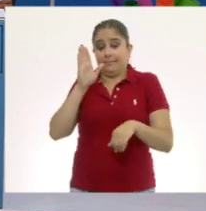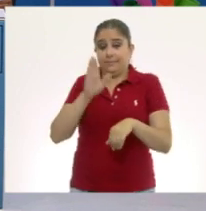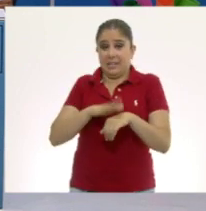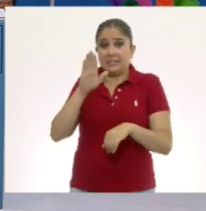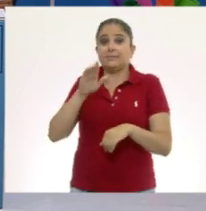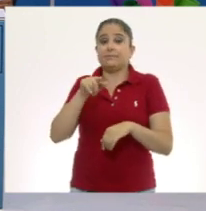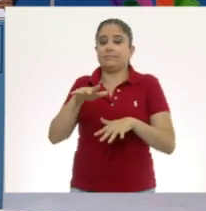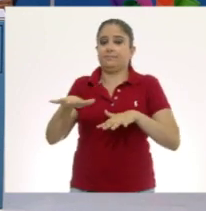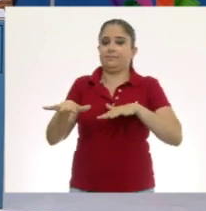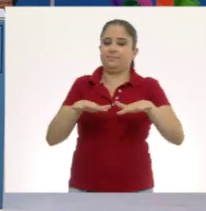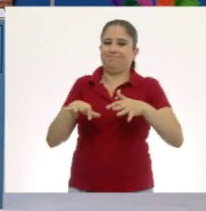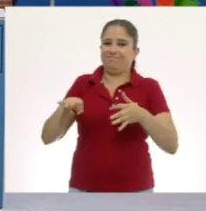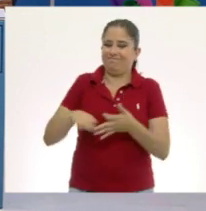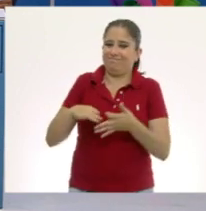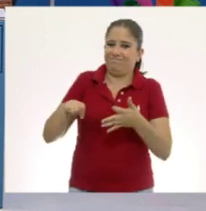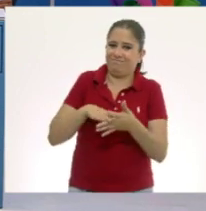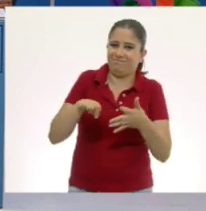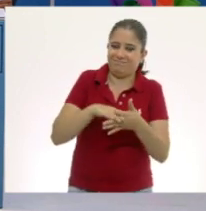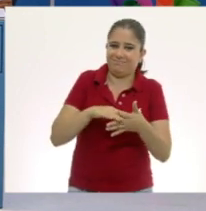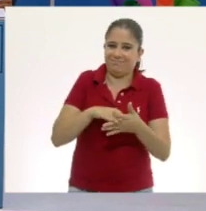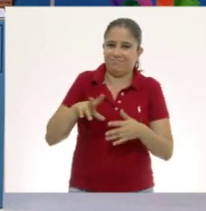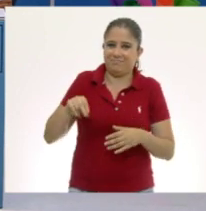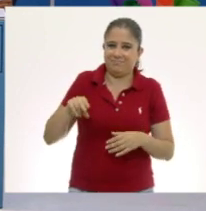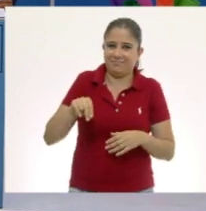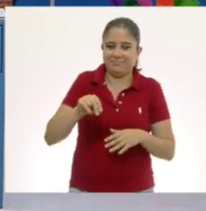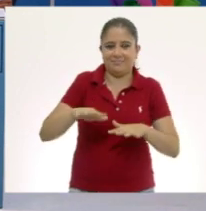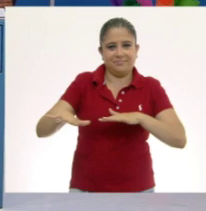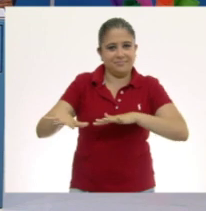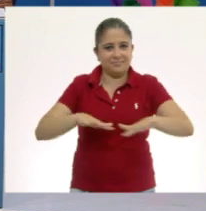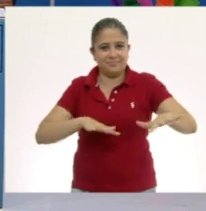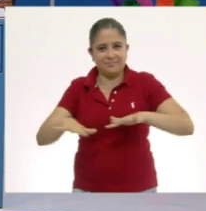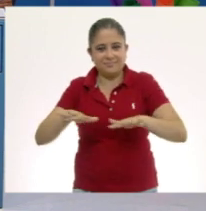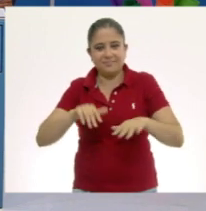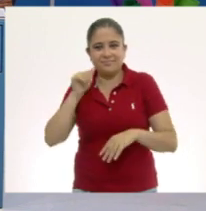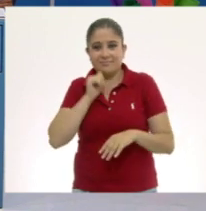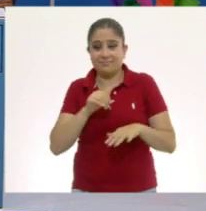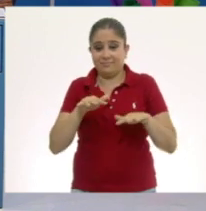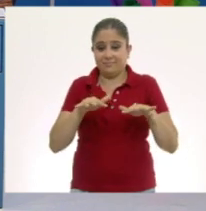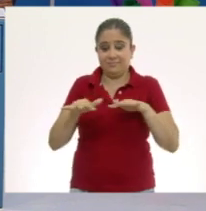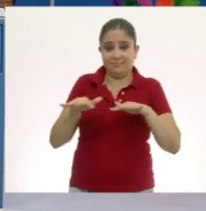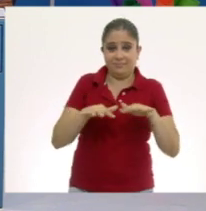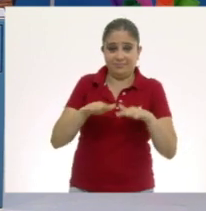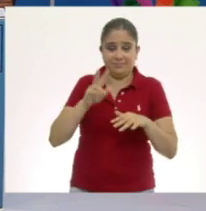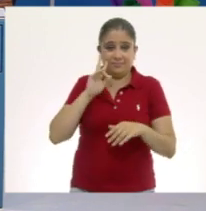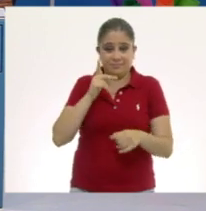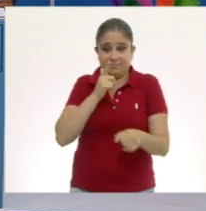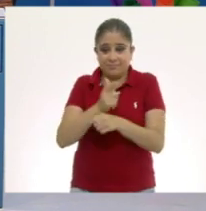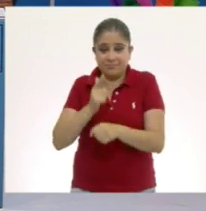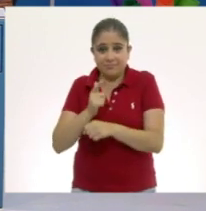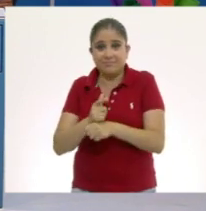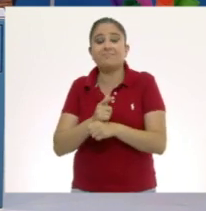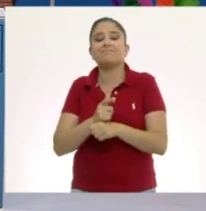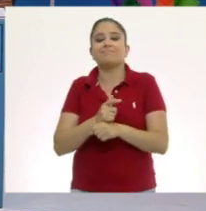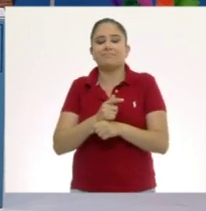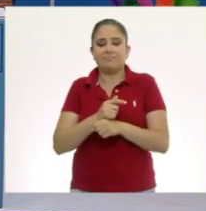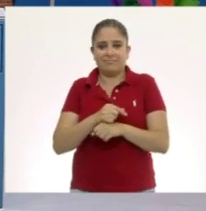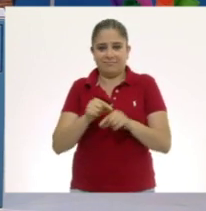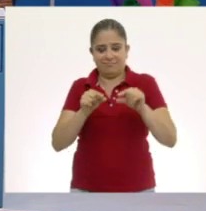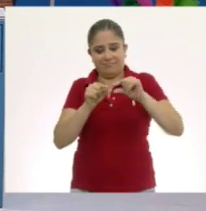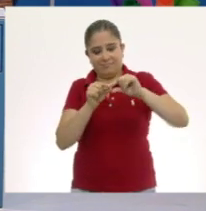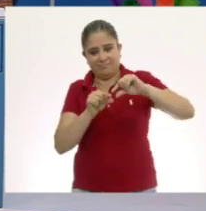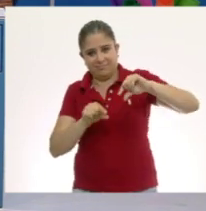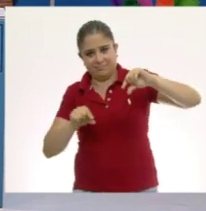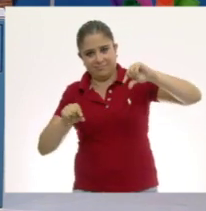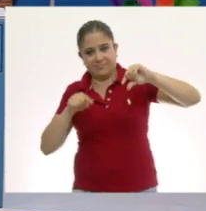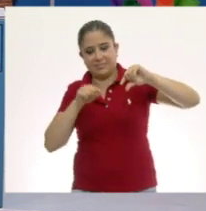mayormente los movimientos sísmicos. Es donde en la mayoría de los temblores que se han podido detectar existe lo que